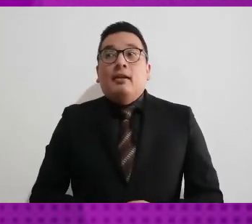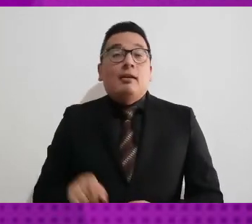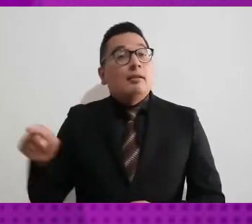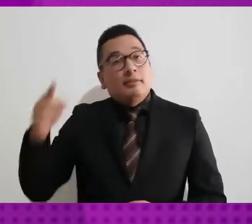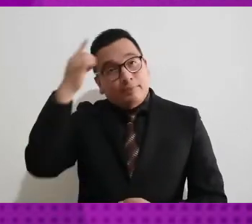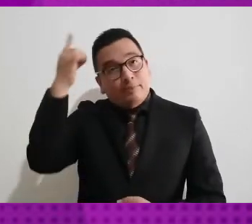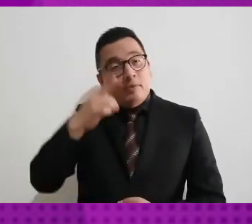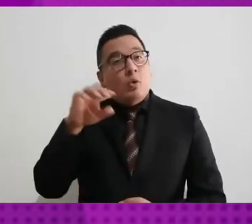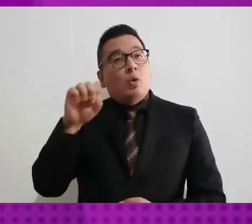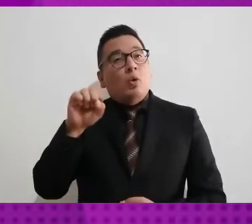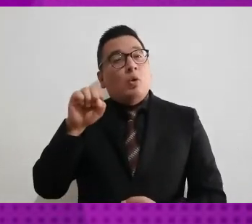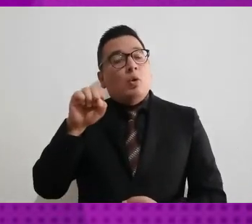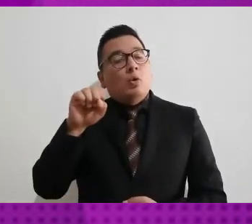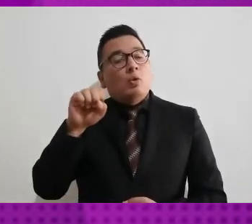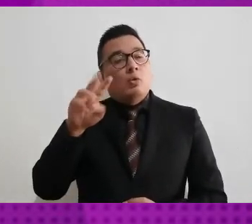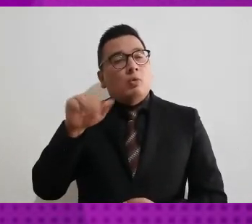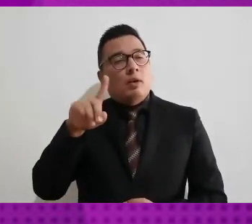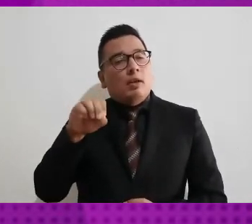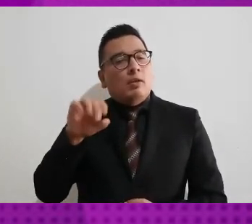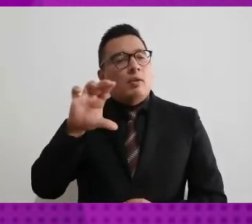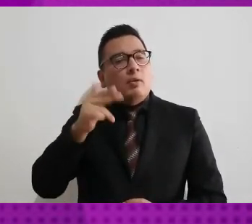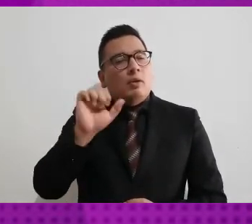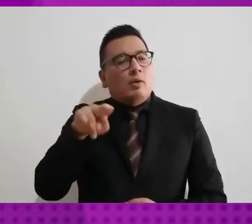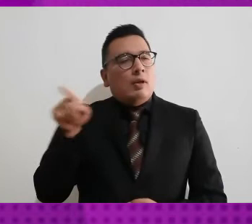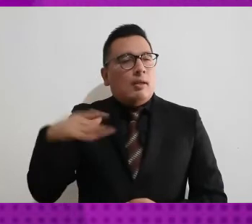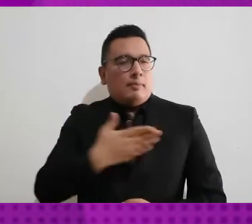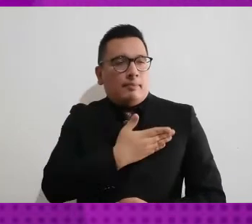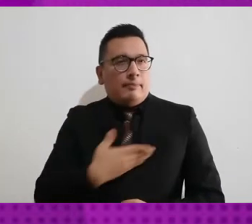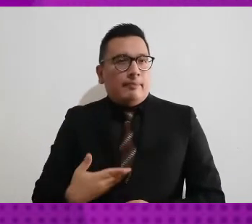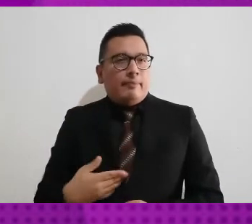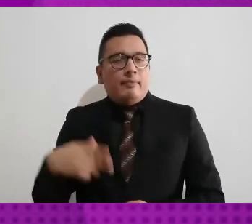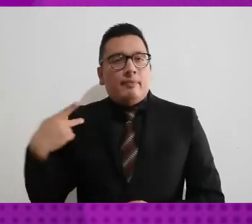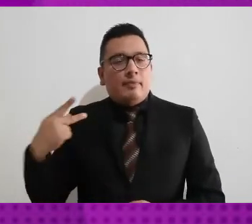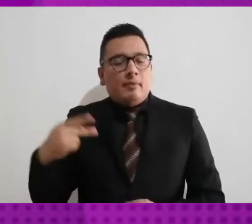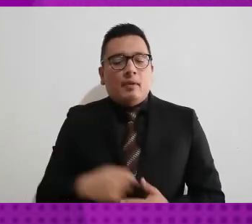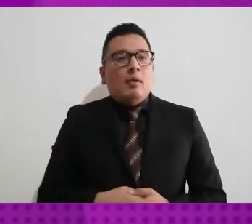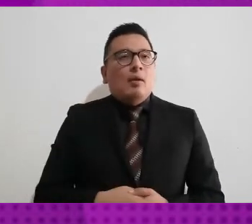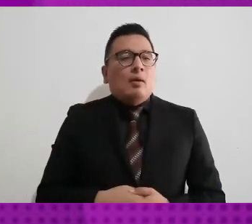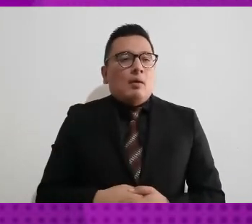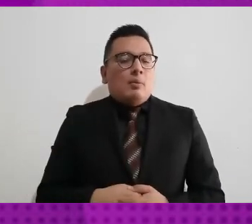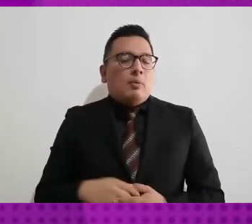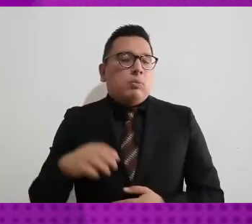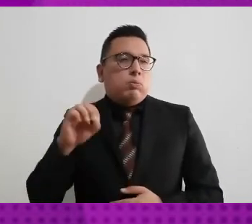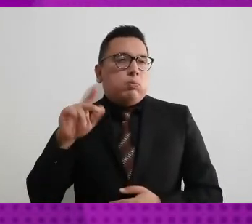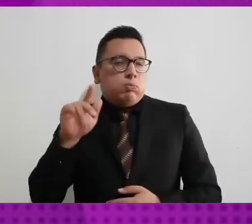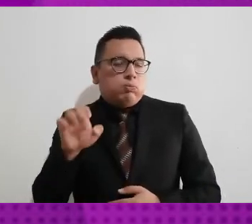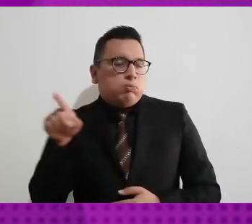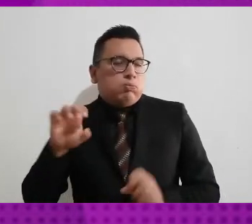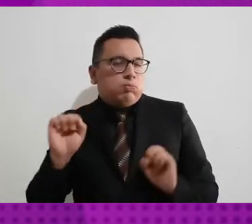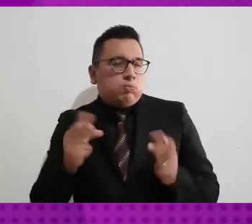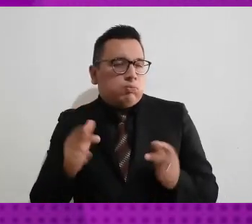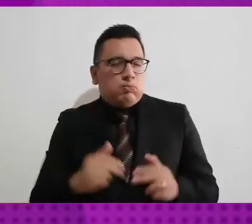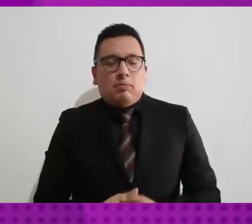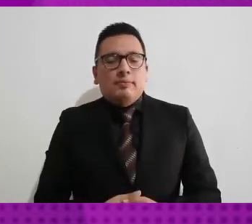con el doctor Osvaldo Chacón Rojas. Él es presidente del Instituto de Elecciones y Participación Ciudadana de Chiapas,